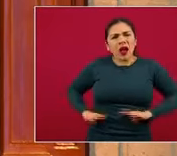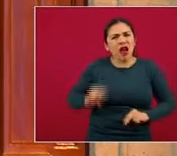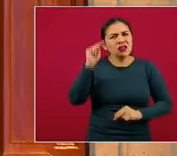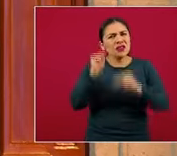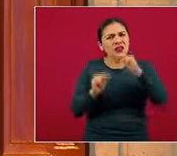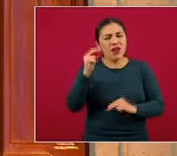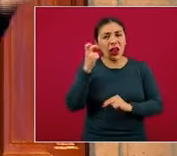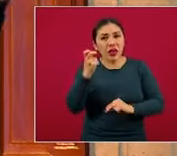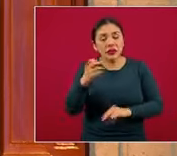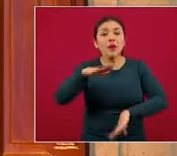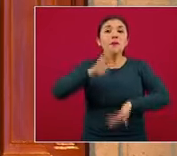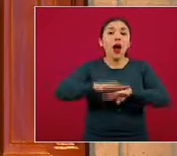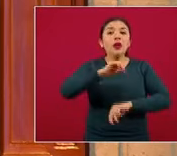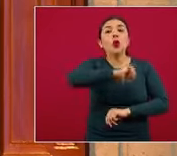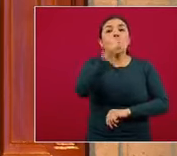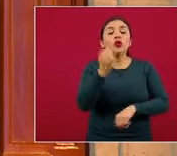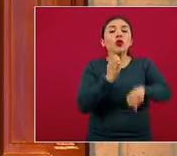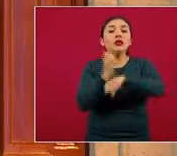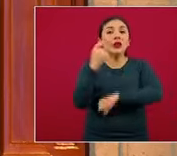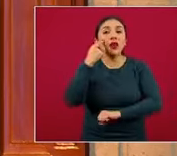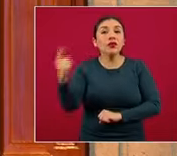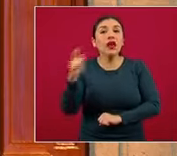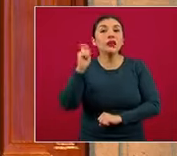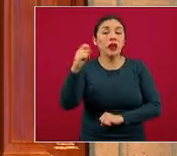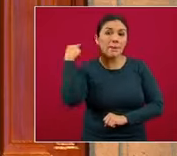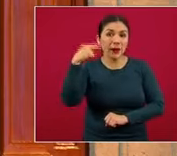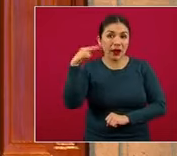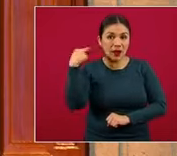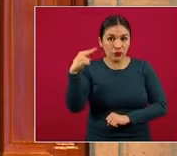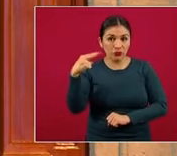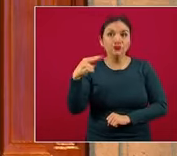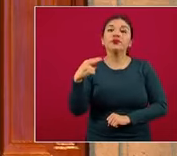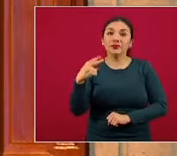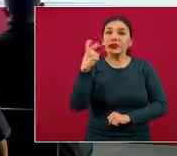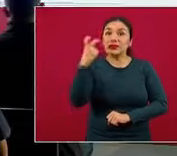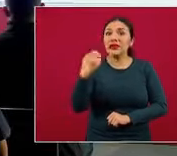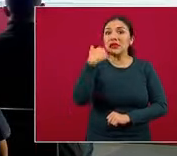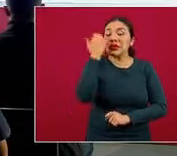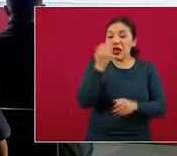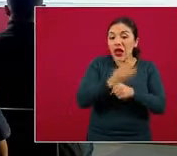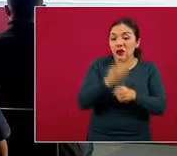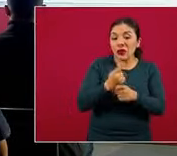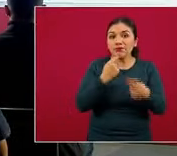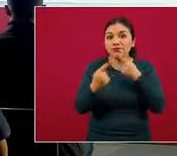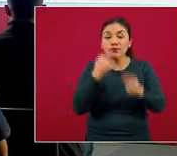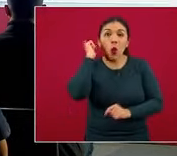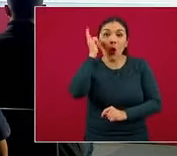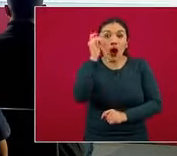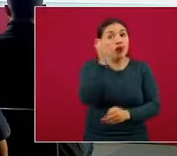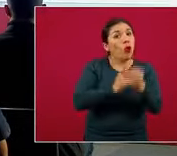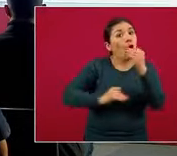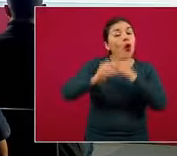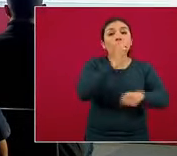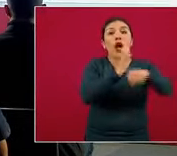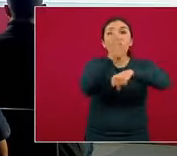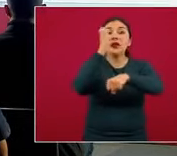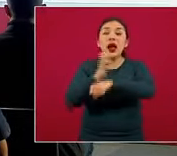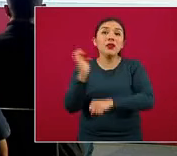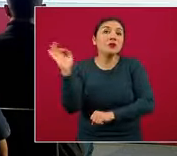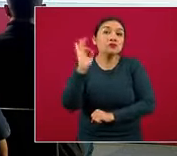nivel se suma precisamente ahora el estado de Veracruz. Y un poco la meta es que todas las entidades en algún momento